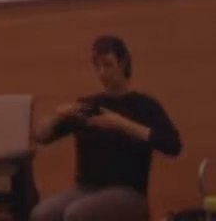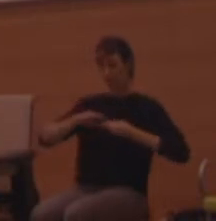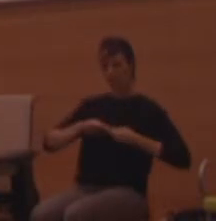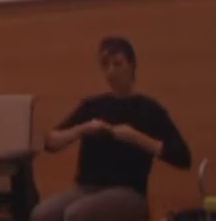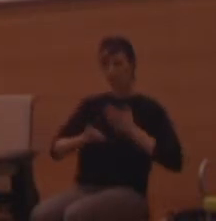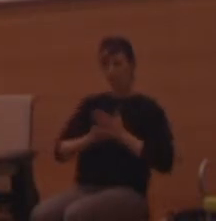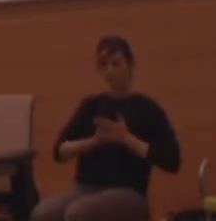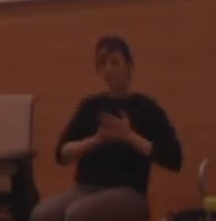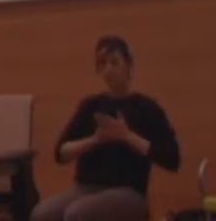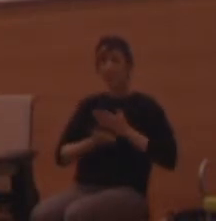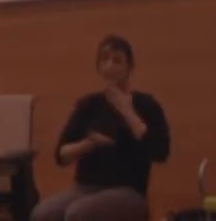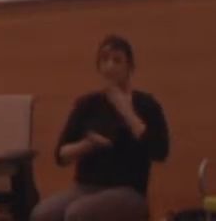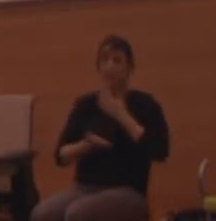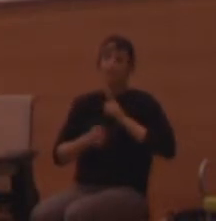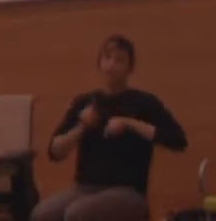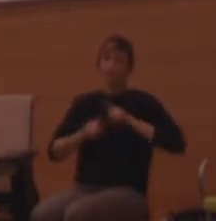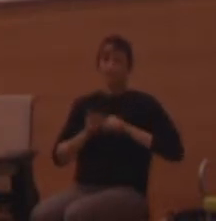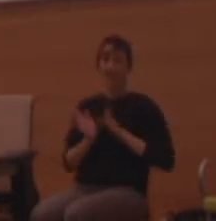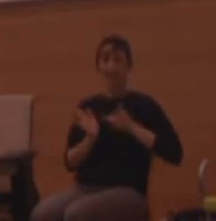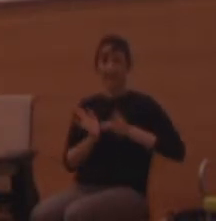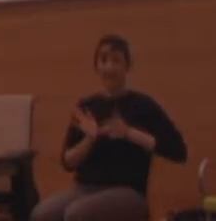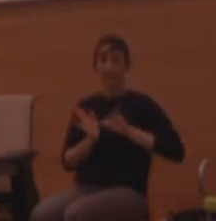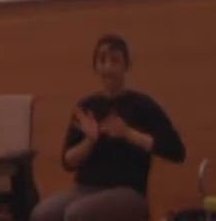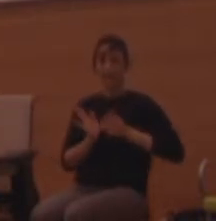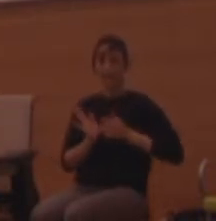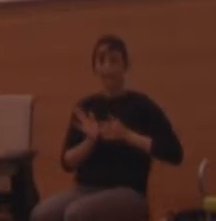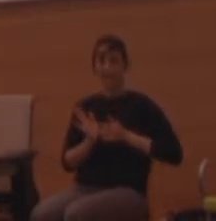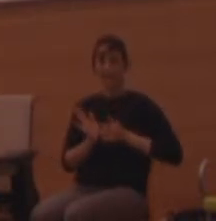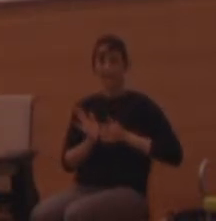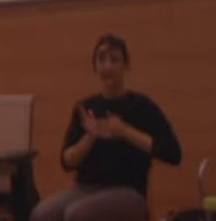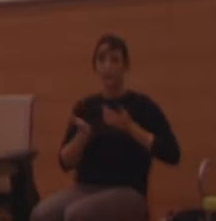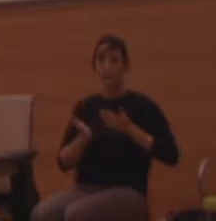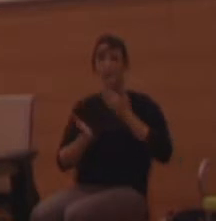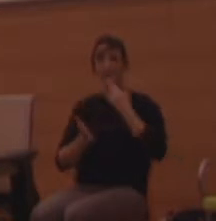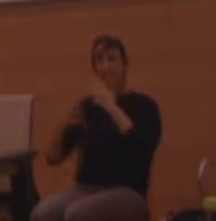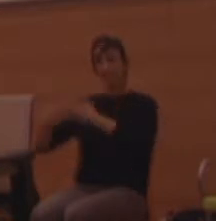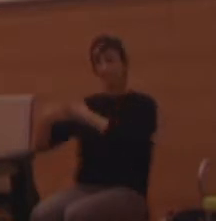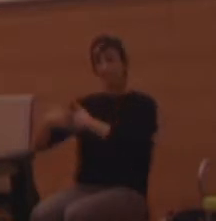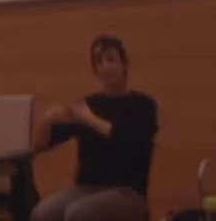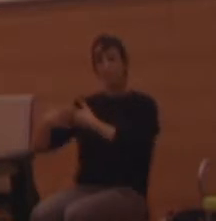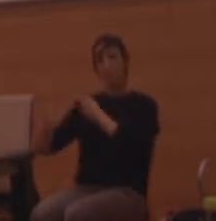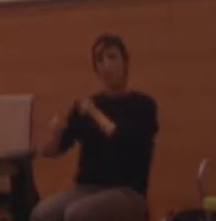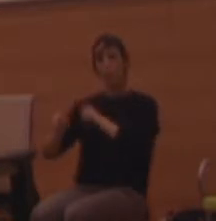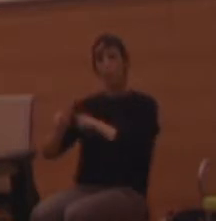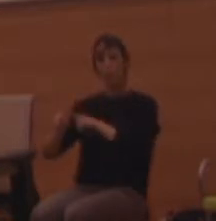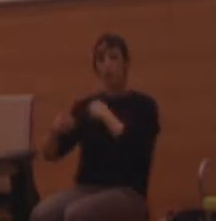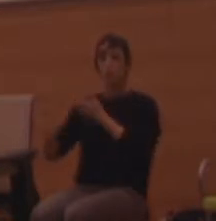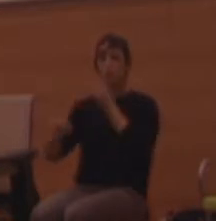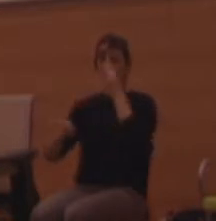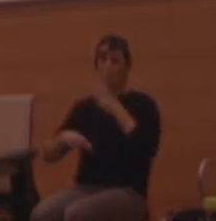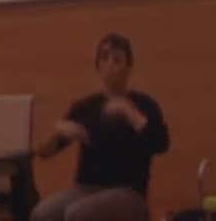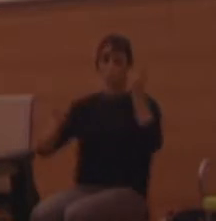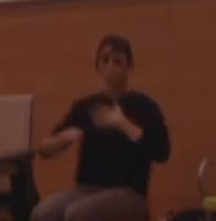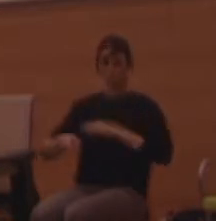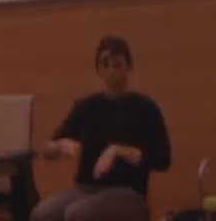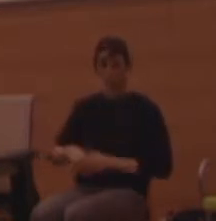la revista en que queramos publicar, no nos lo va a dejar publicar. Cuarto, vamos a explorar los reflejos.